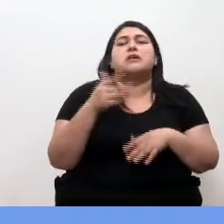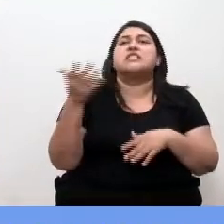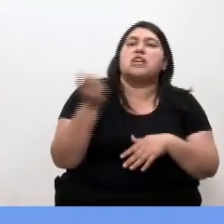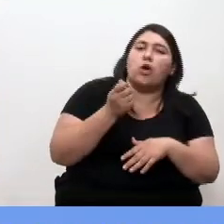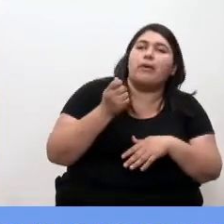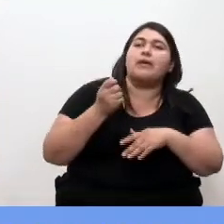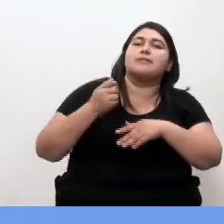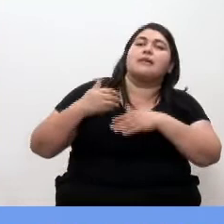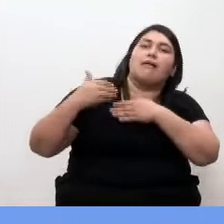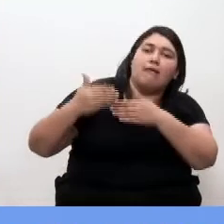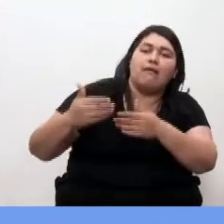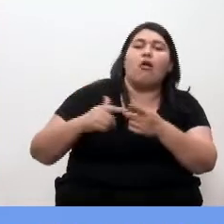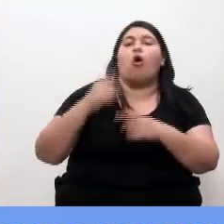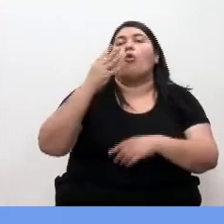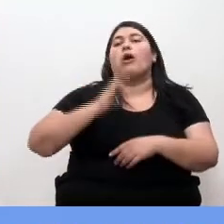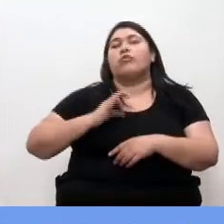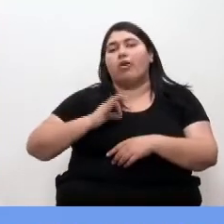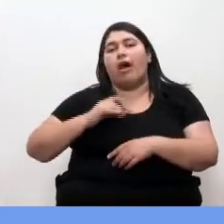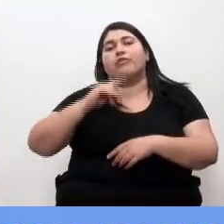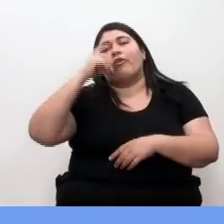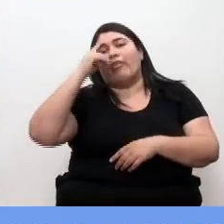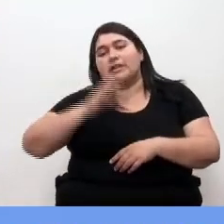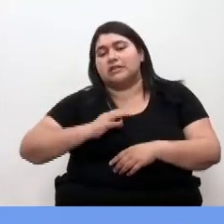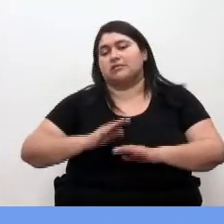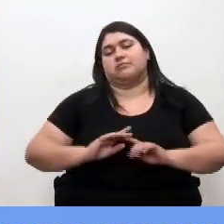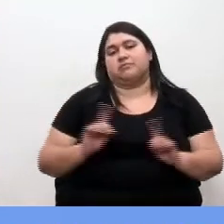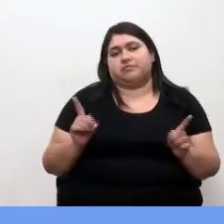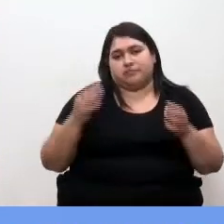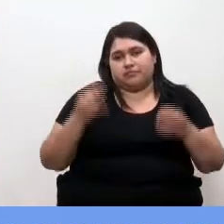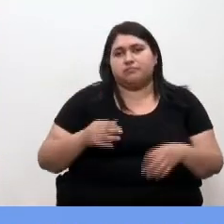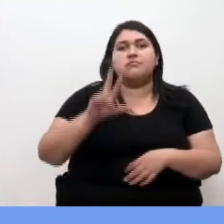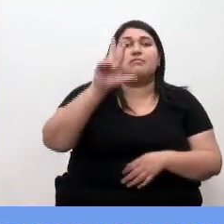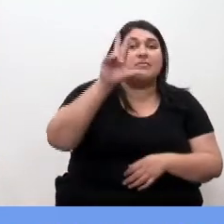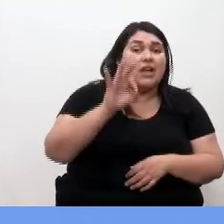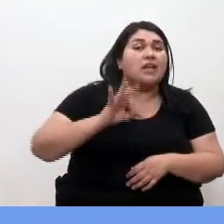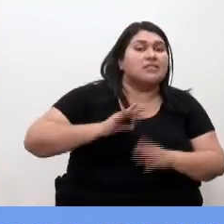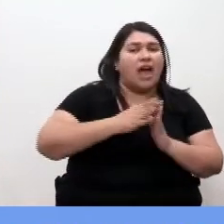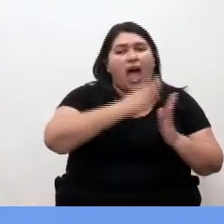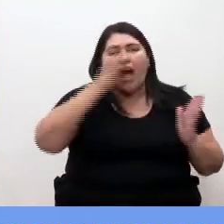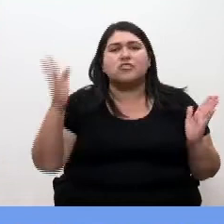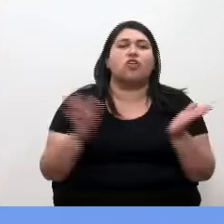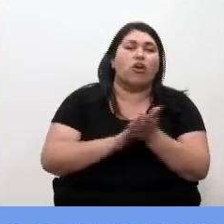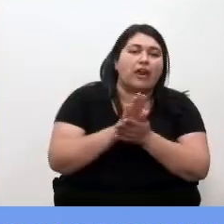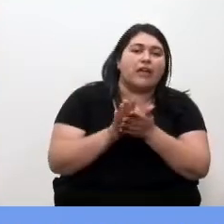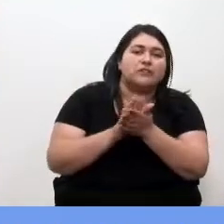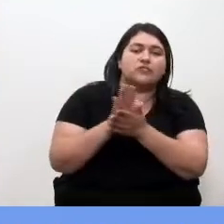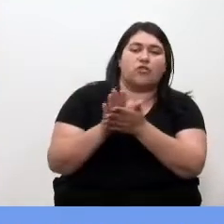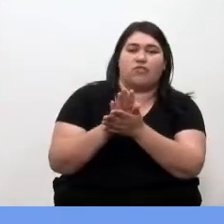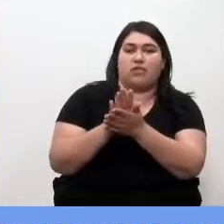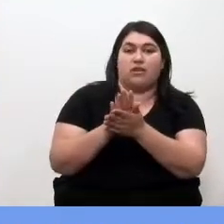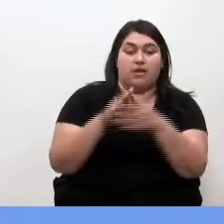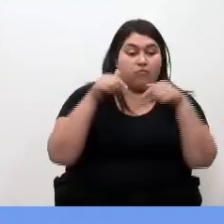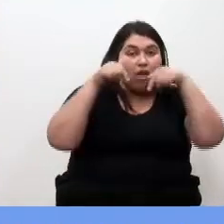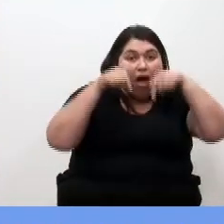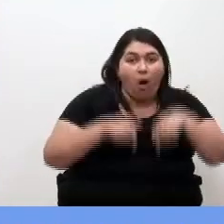ni cuatro años ni 10 años va a llevar 30 años resolver esto pero empezamos a